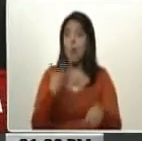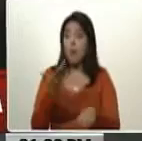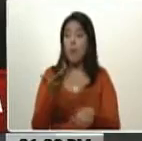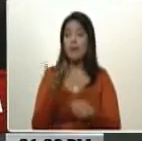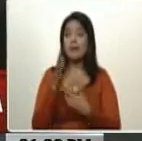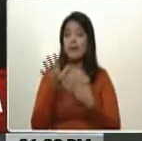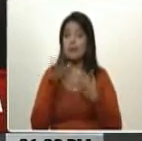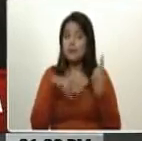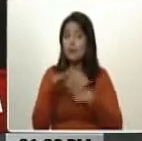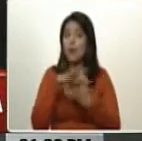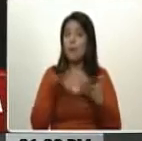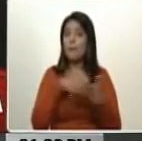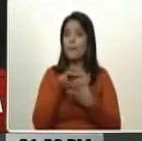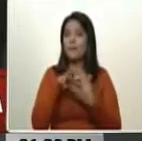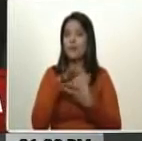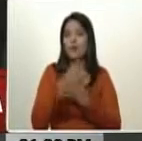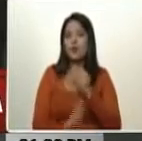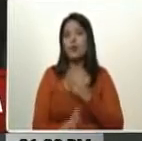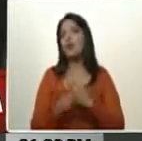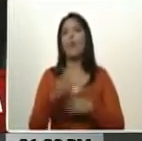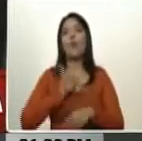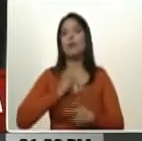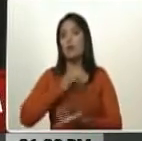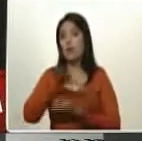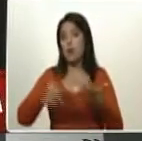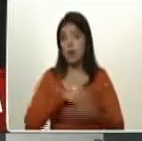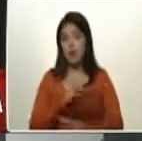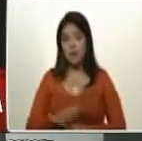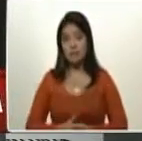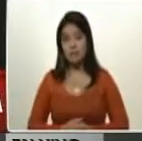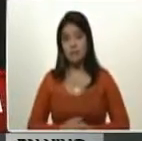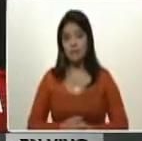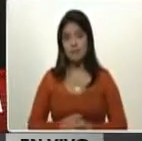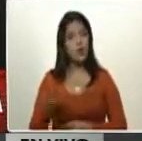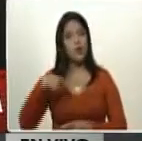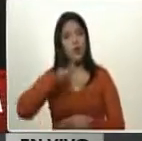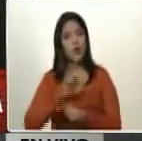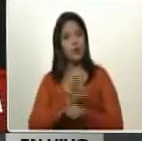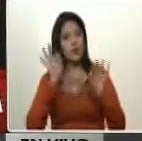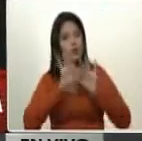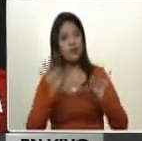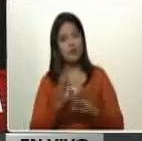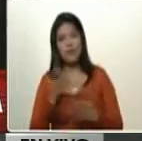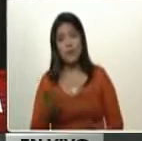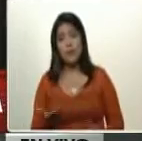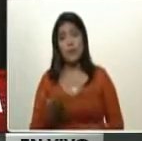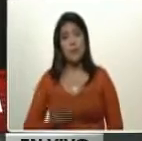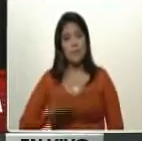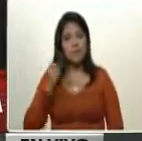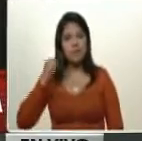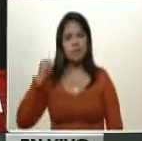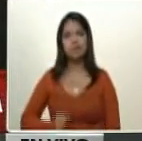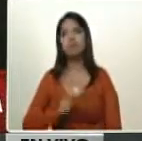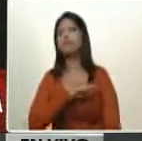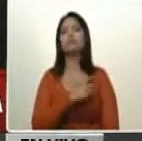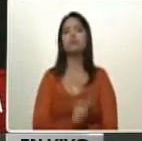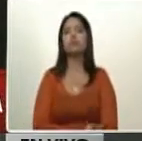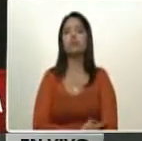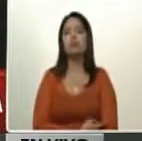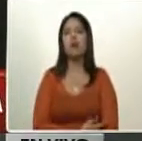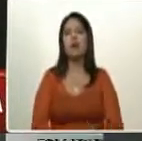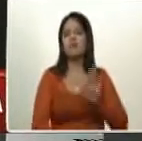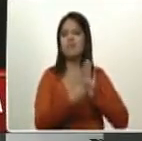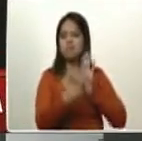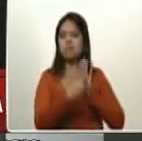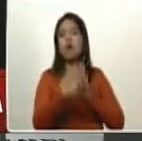coyuntura y hacernos sucumbir hasta cualquier coyuntura. La única manera de sacar el valor necesario de quienes nos hacen la guerra contra